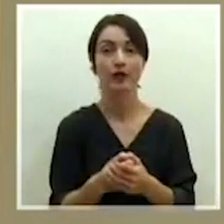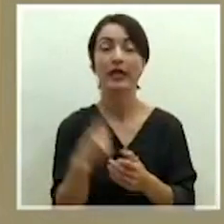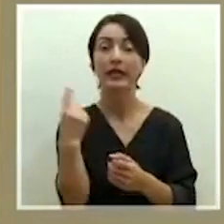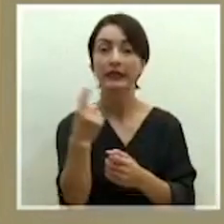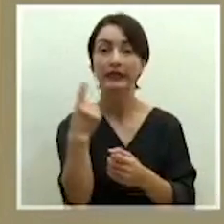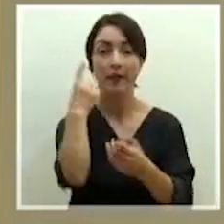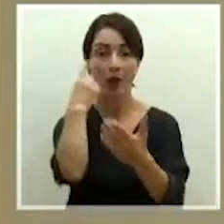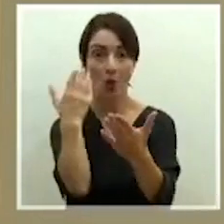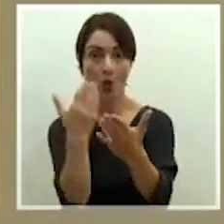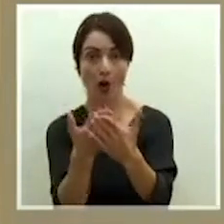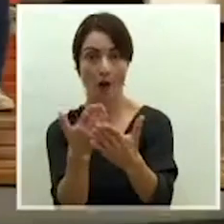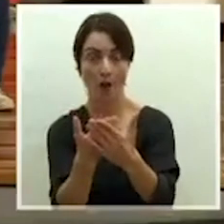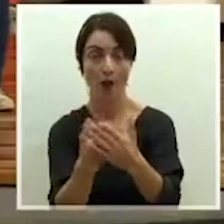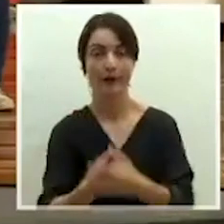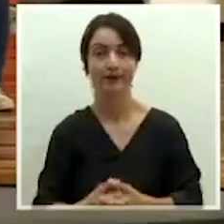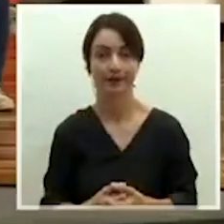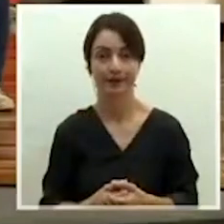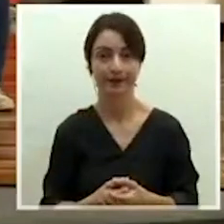evidencia científica.